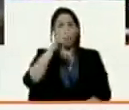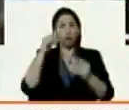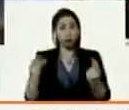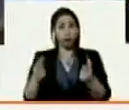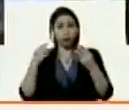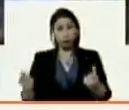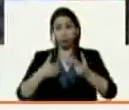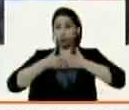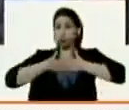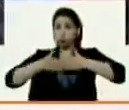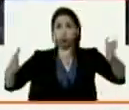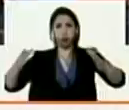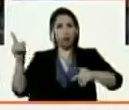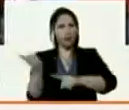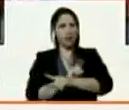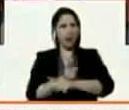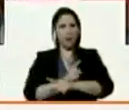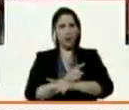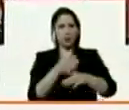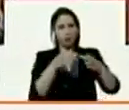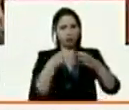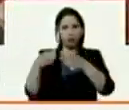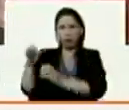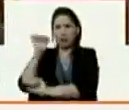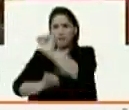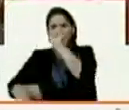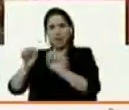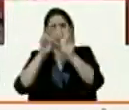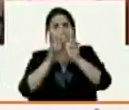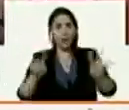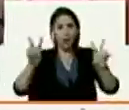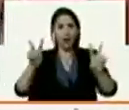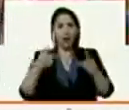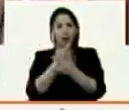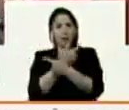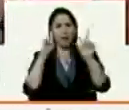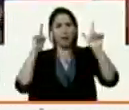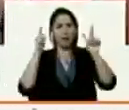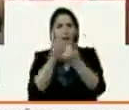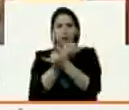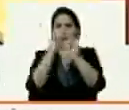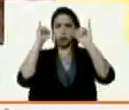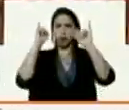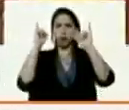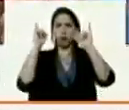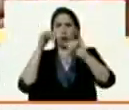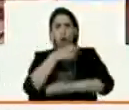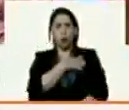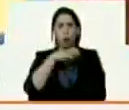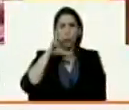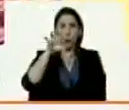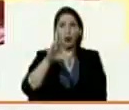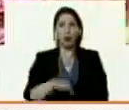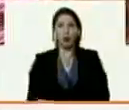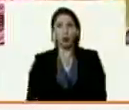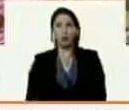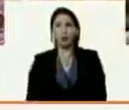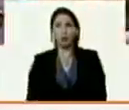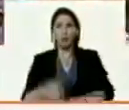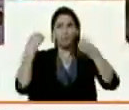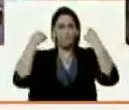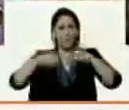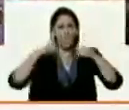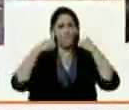reactivación inmediata de las cuadrillas de defensa de la paz, de la libertad, de la independencia, de la soberanía. A